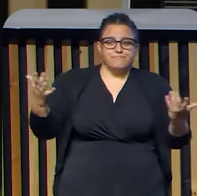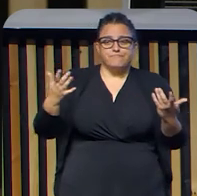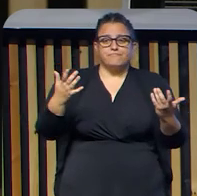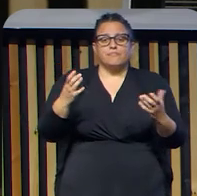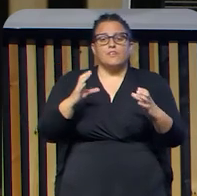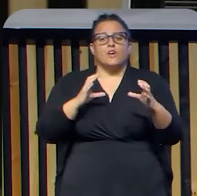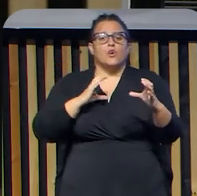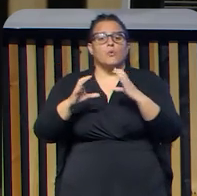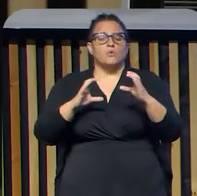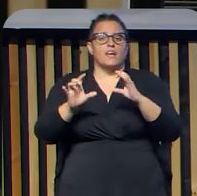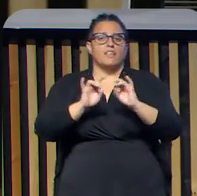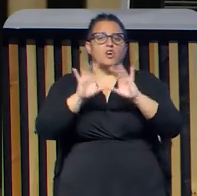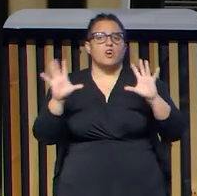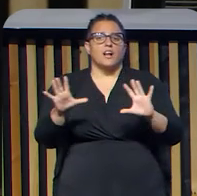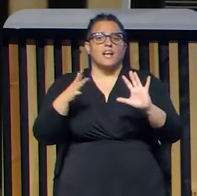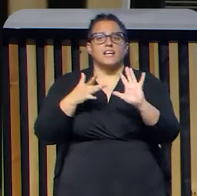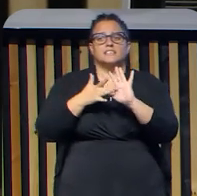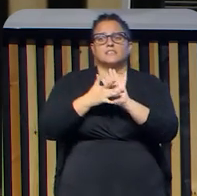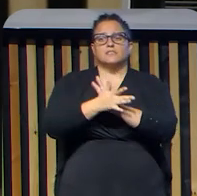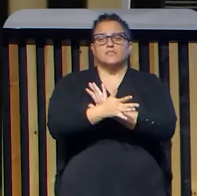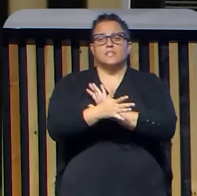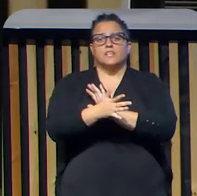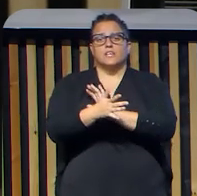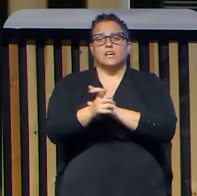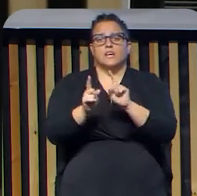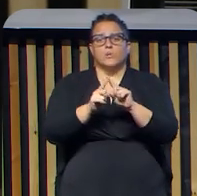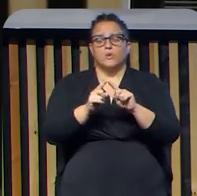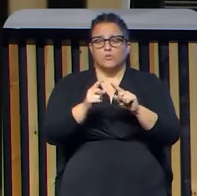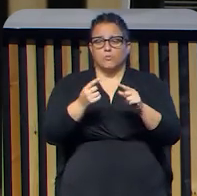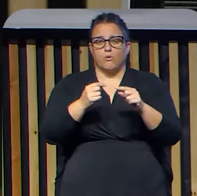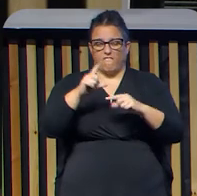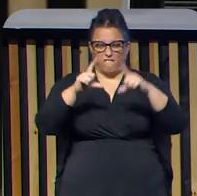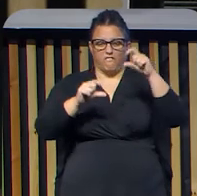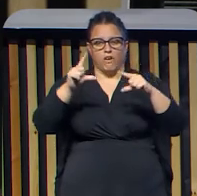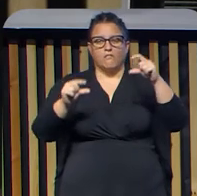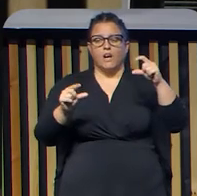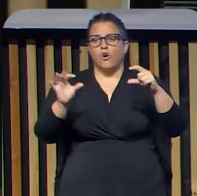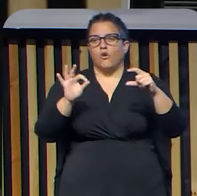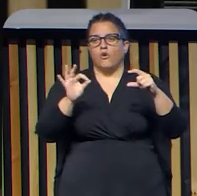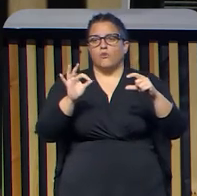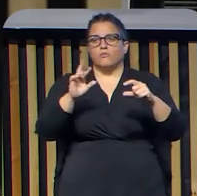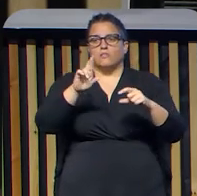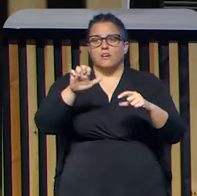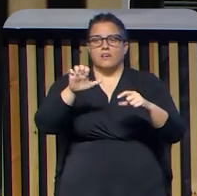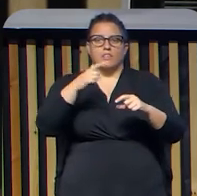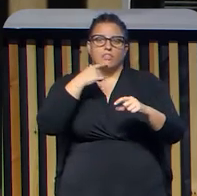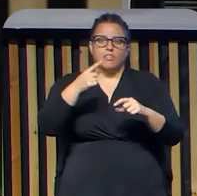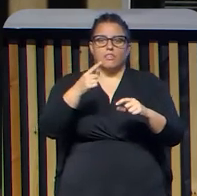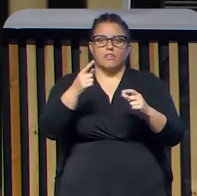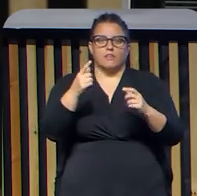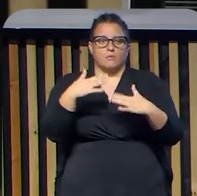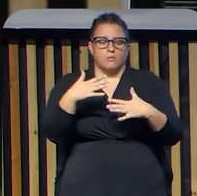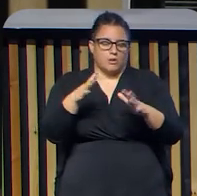la RAE nos dice que no tienen que estar bueno bien pero o que los párrafos no sean muy largos